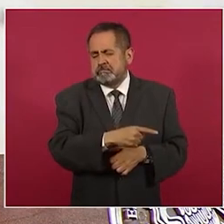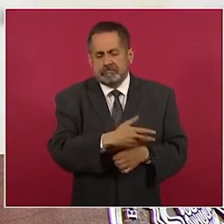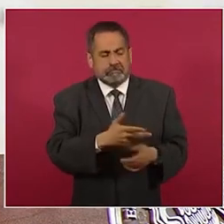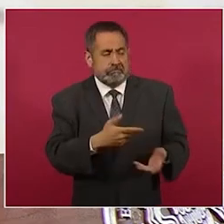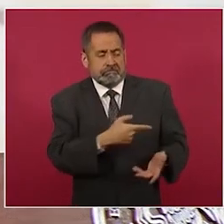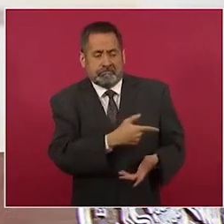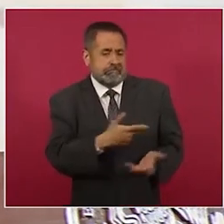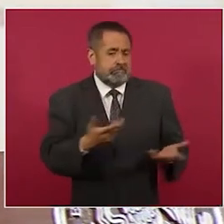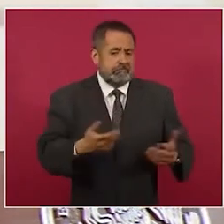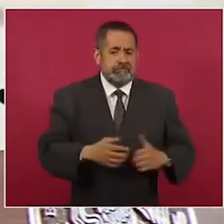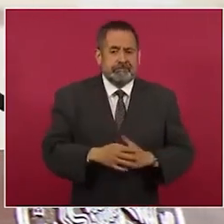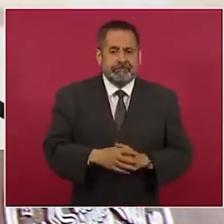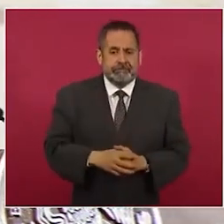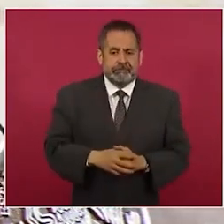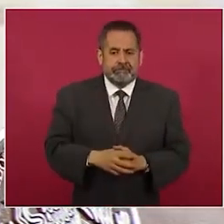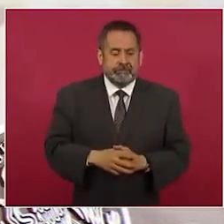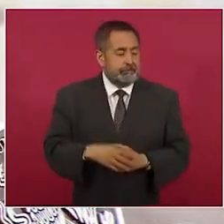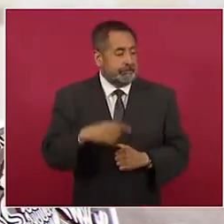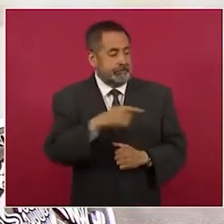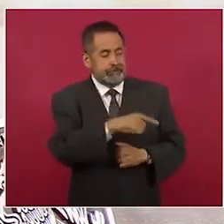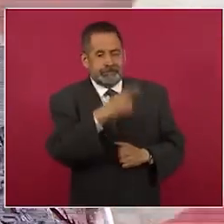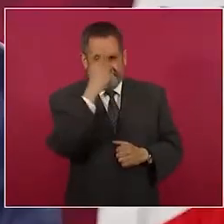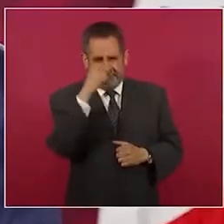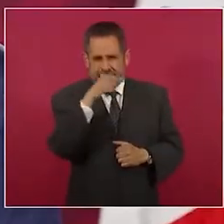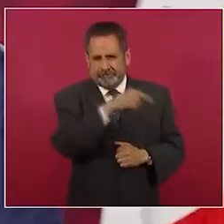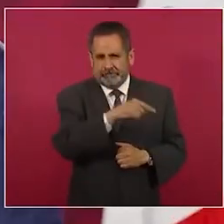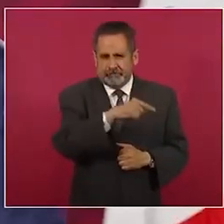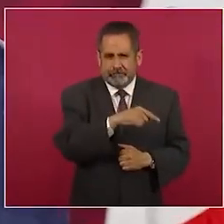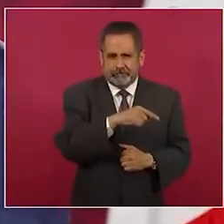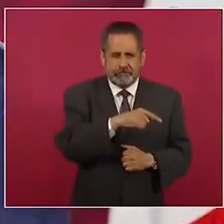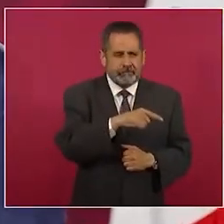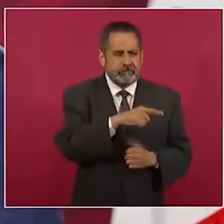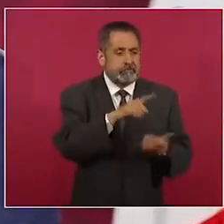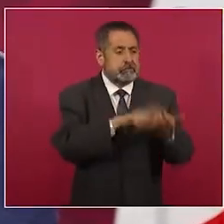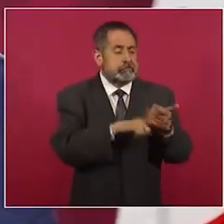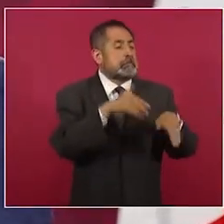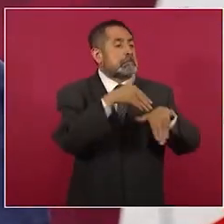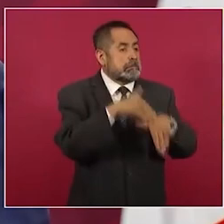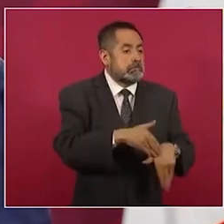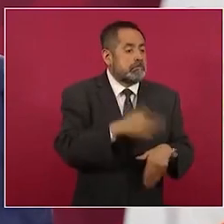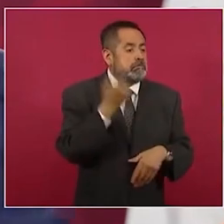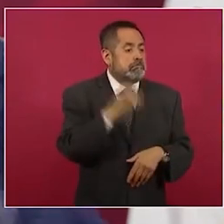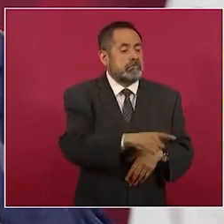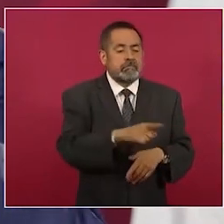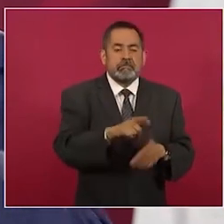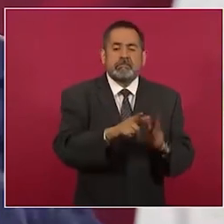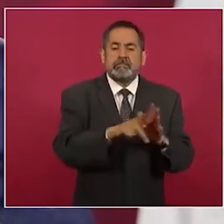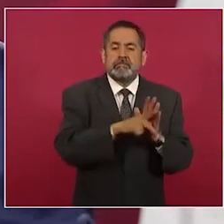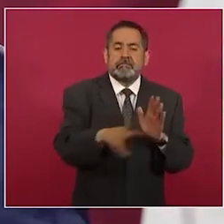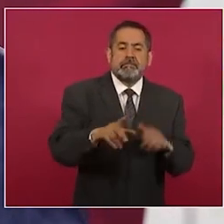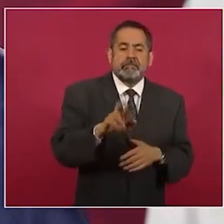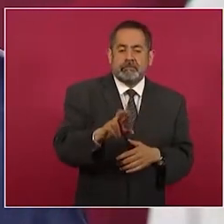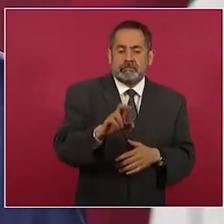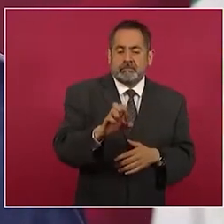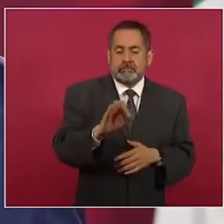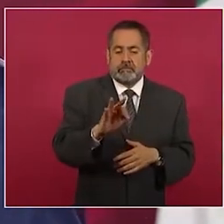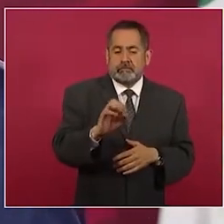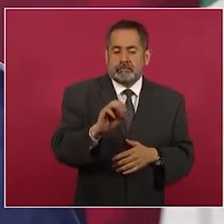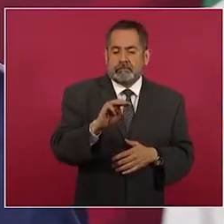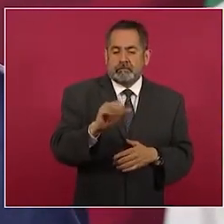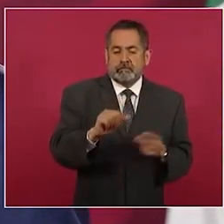Entonces, para ellos, pues es lo que diga el Reforma, lo que diga el Universal,